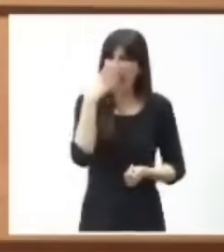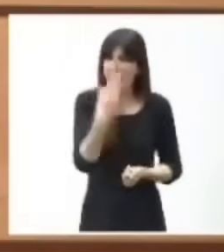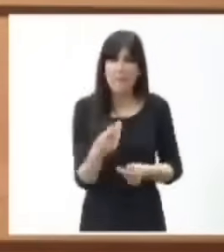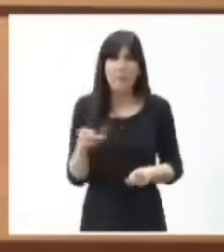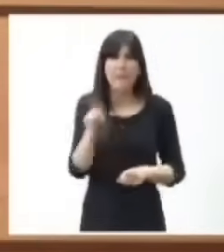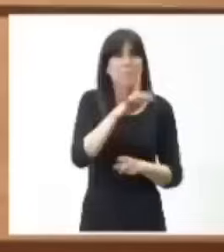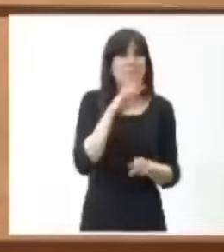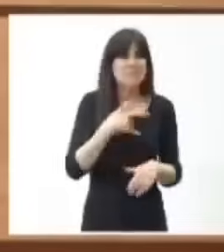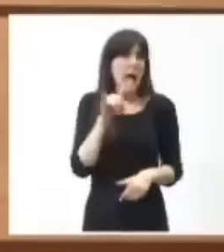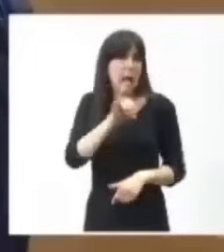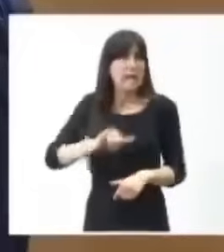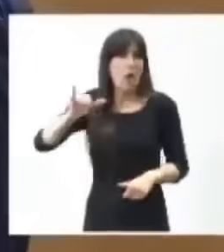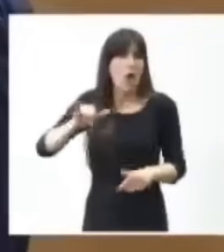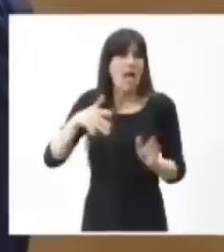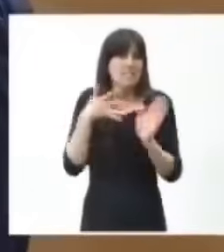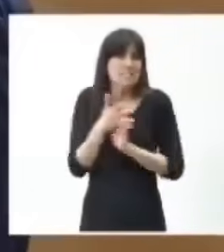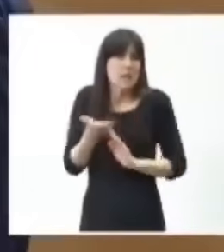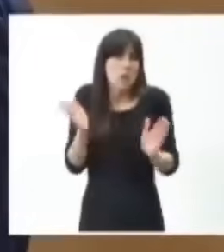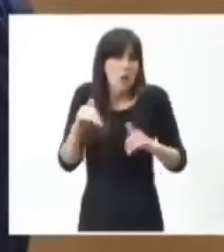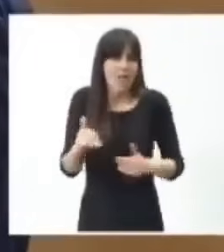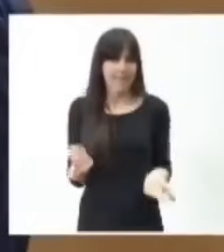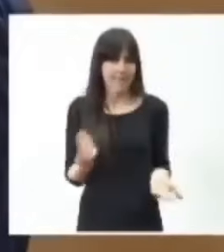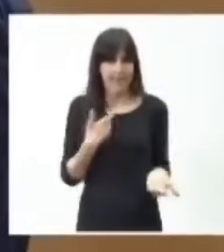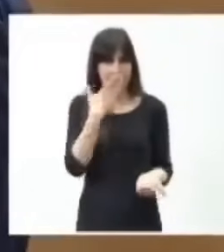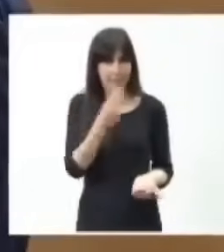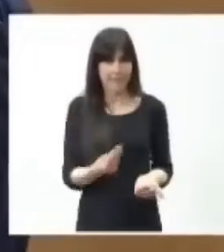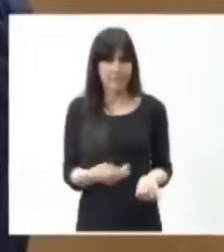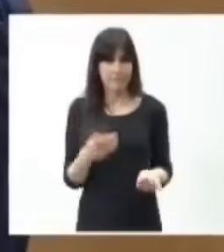cuando La Rioja no cuenta con AVE? Gracias.